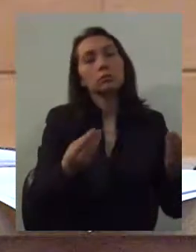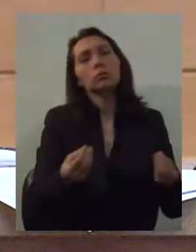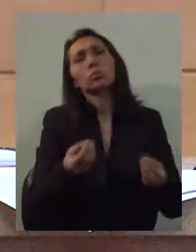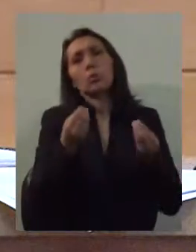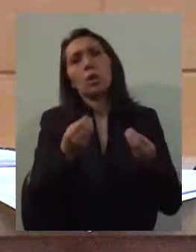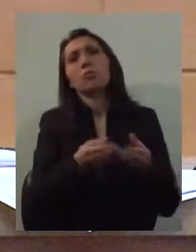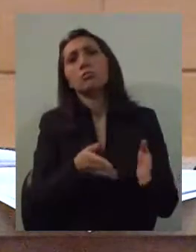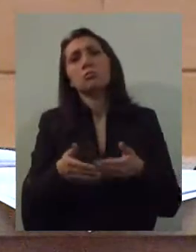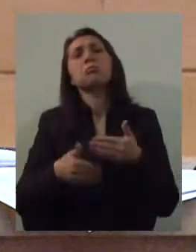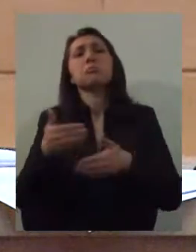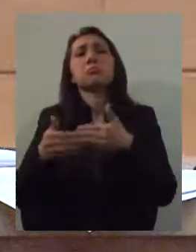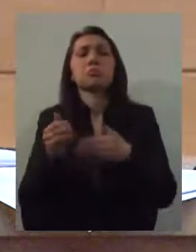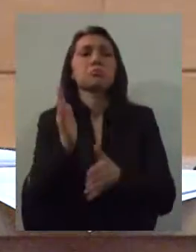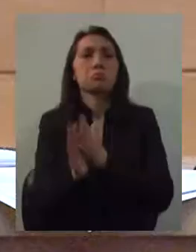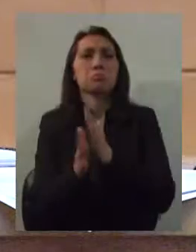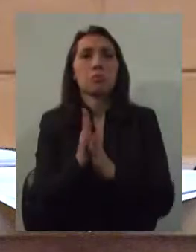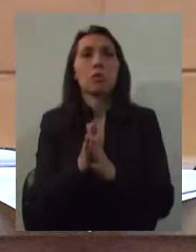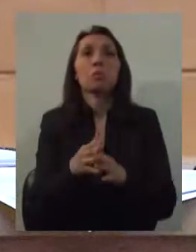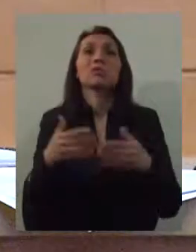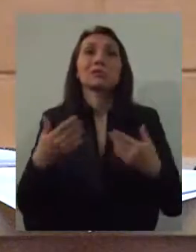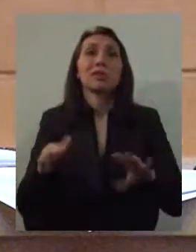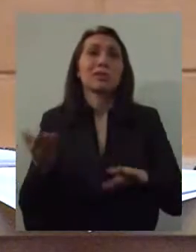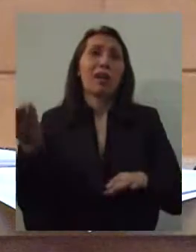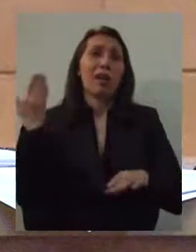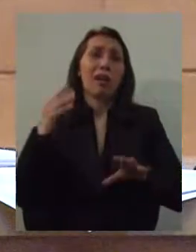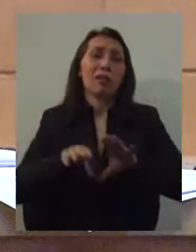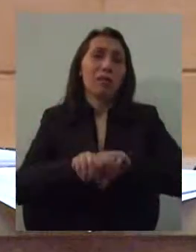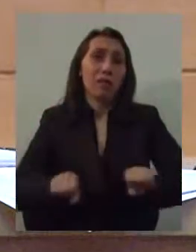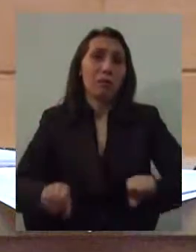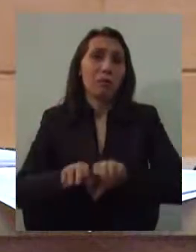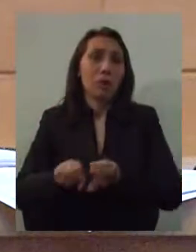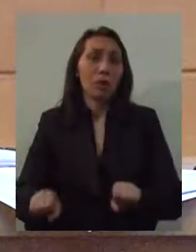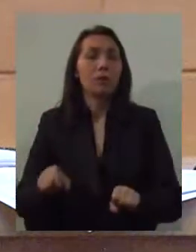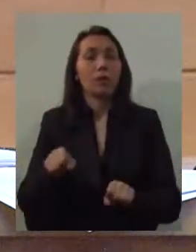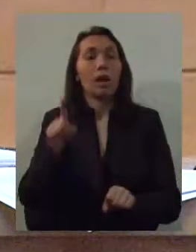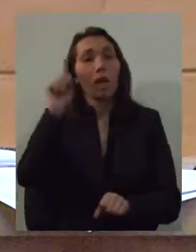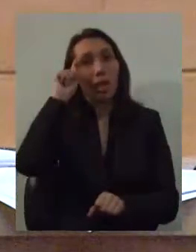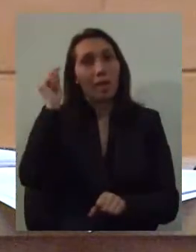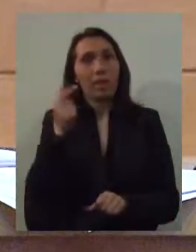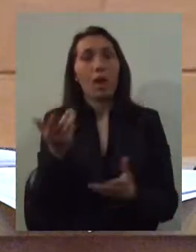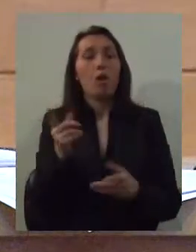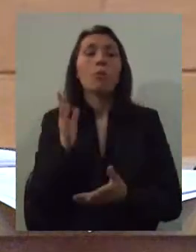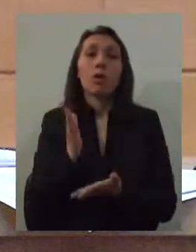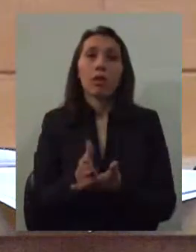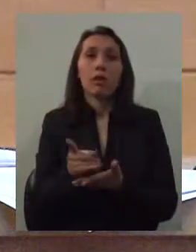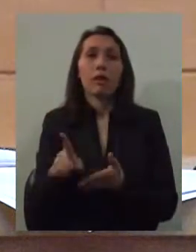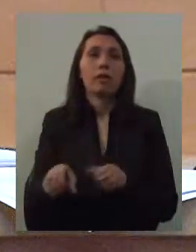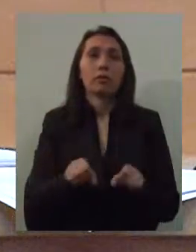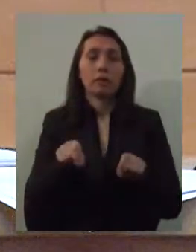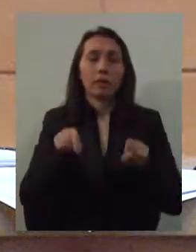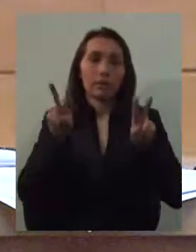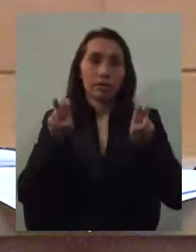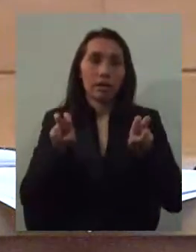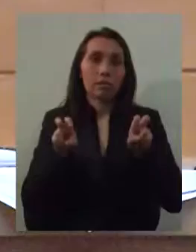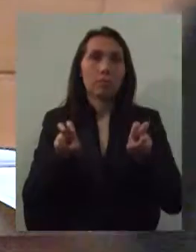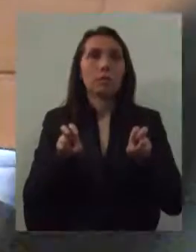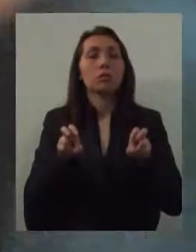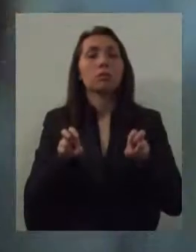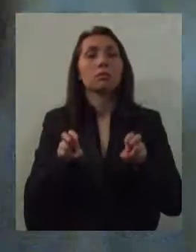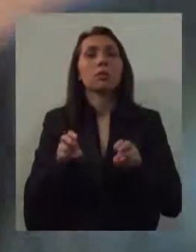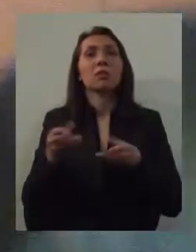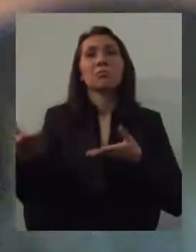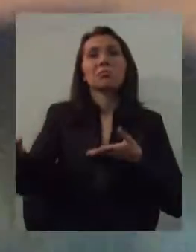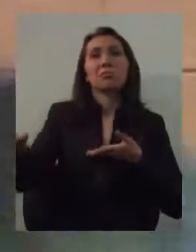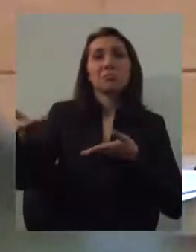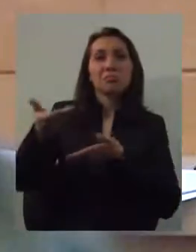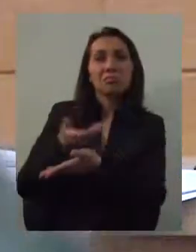mucho camino avanzado y consensuado, que es la idea de cómo deben abordarse estas materias. Y dejar la